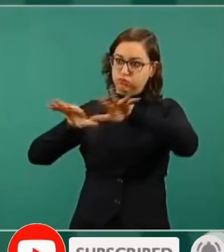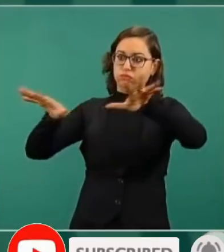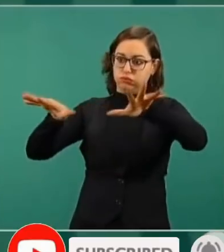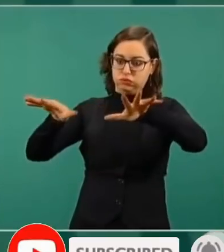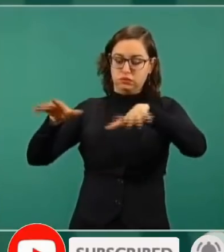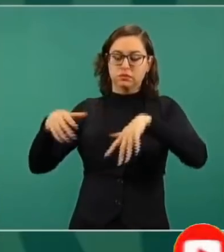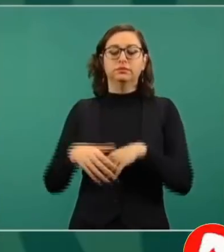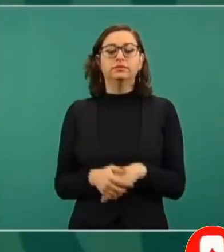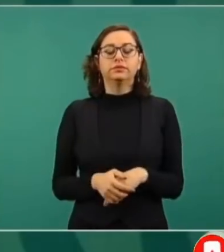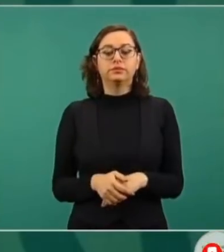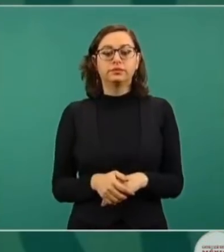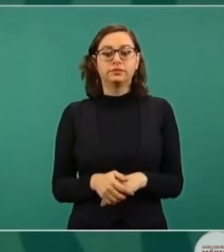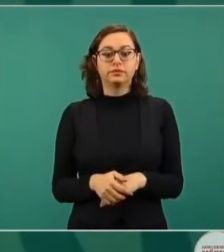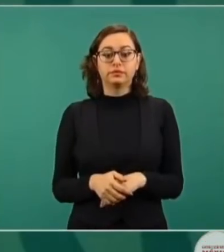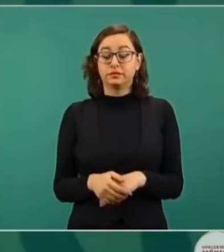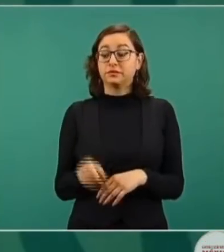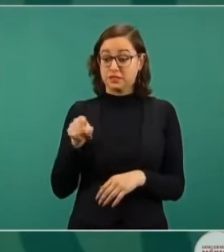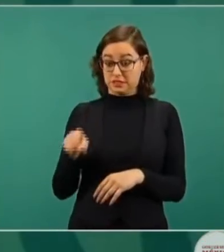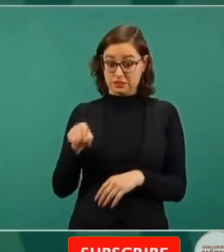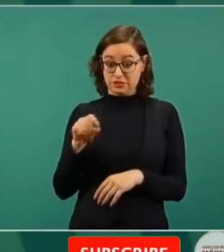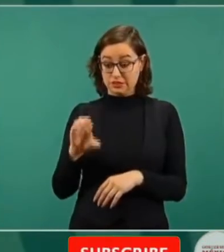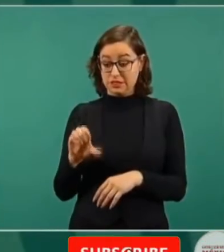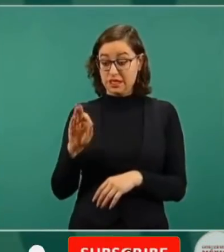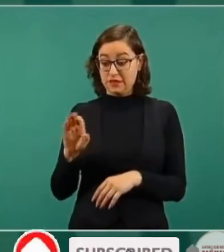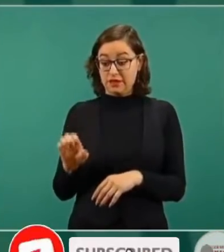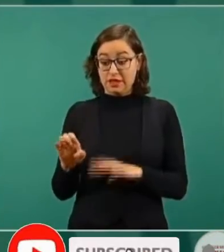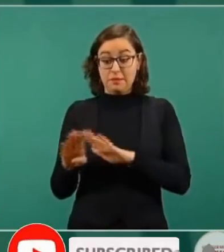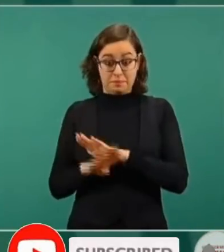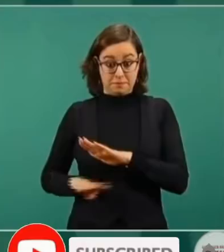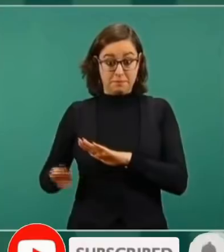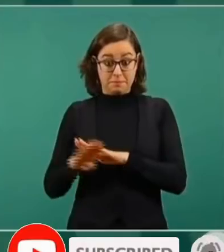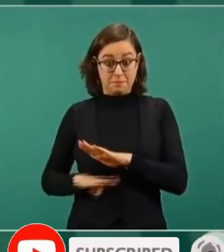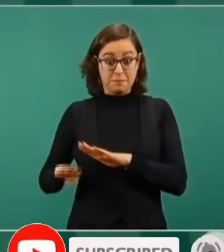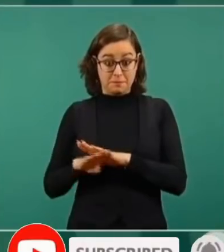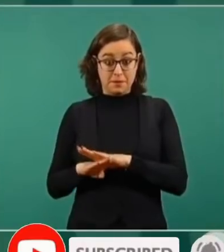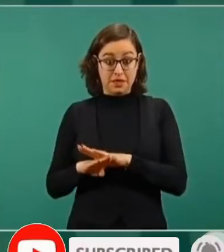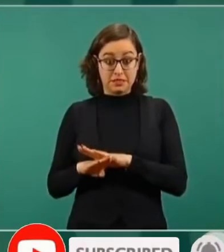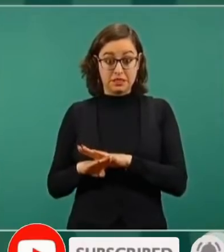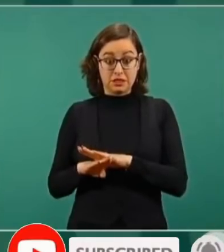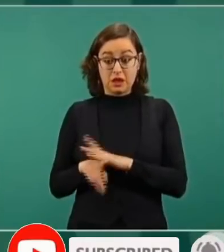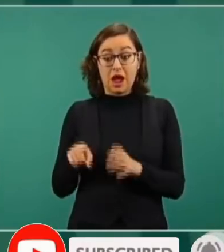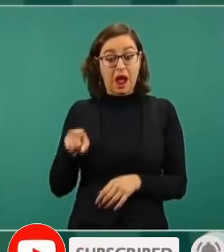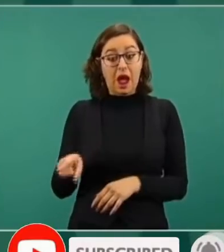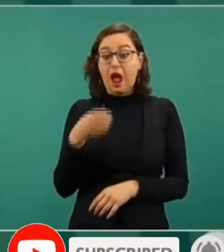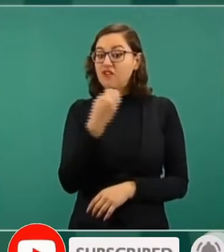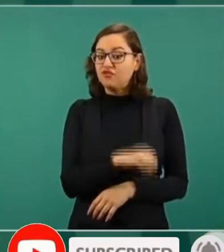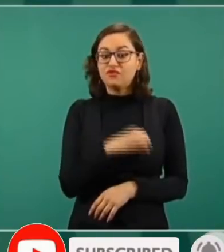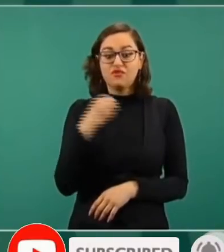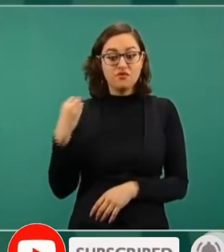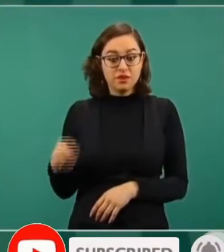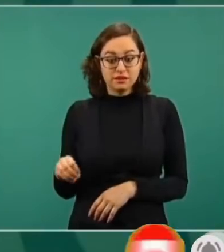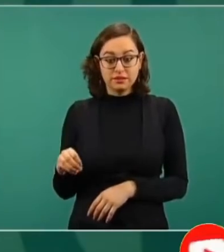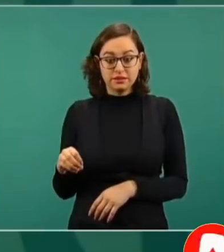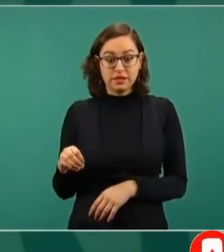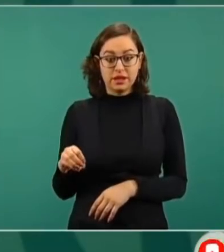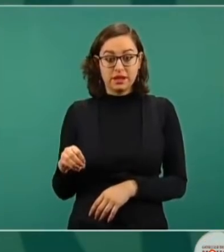es obligada, el suministro básico, que va, repito, a entregar la electricidad, es obligada por